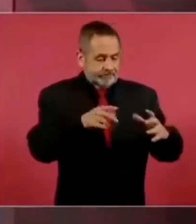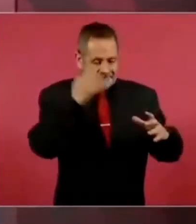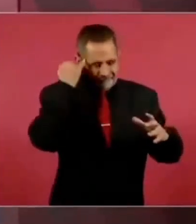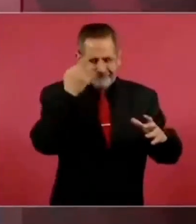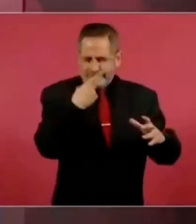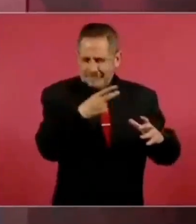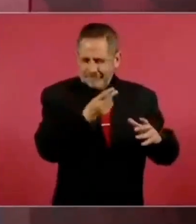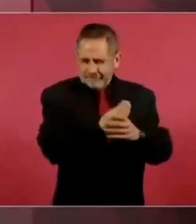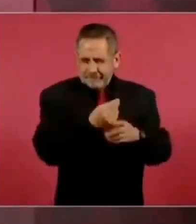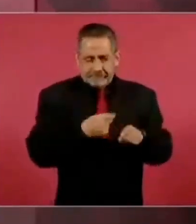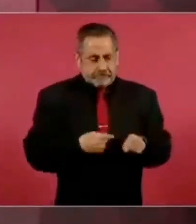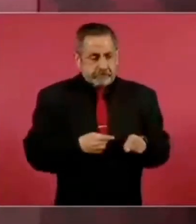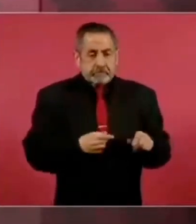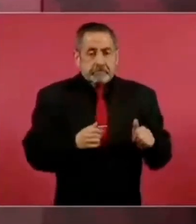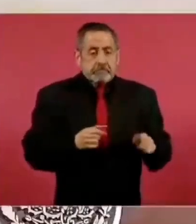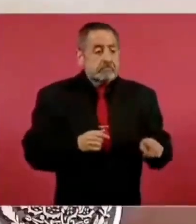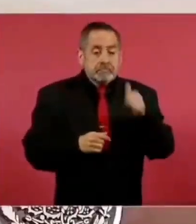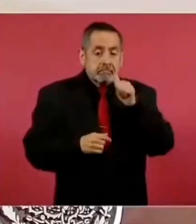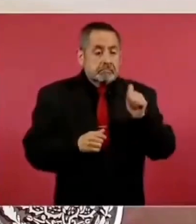por delante